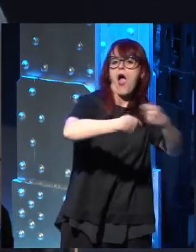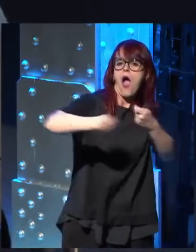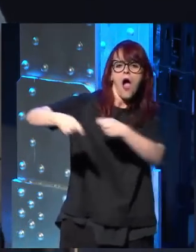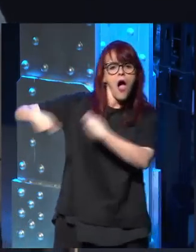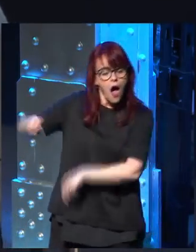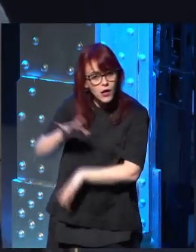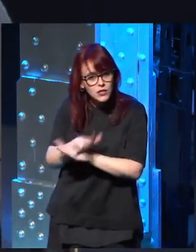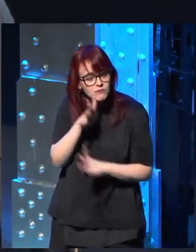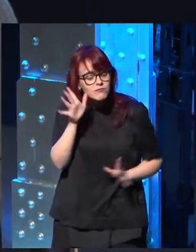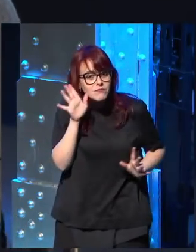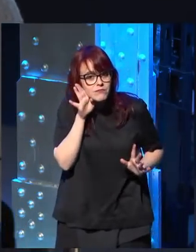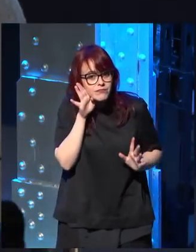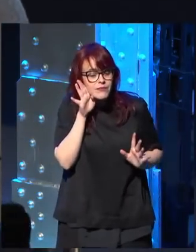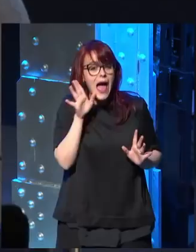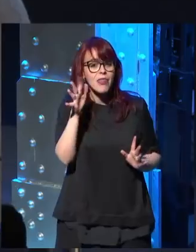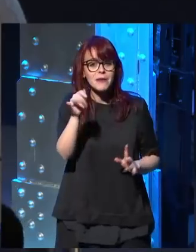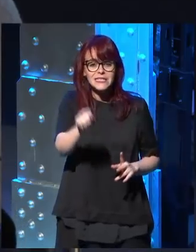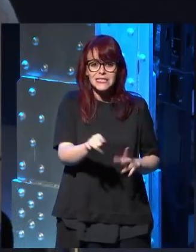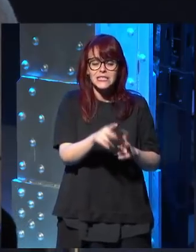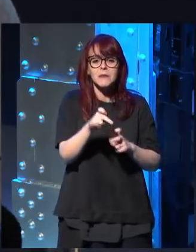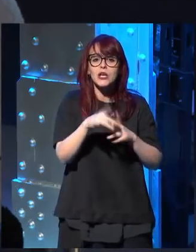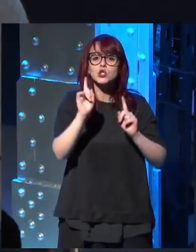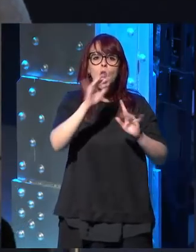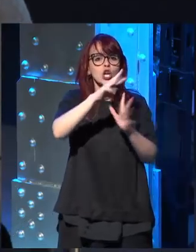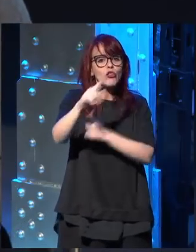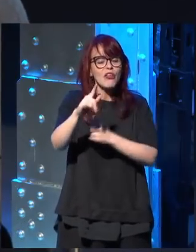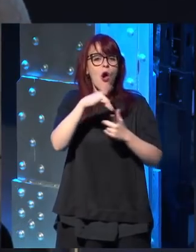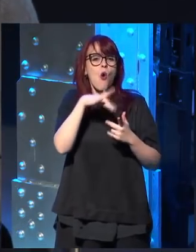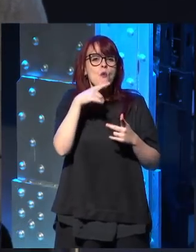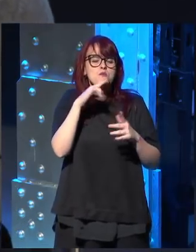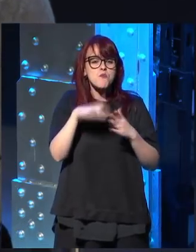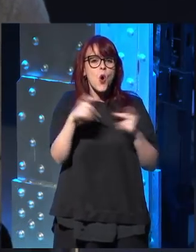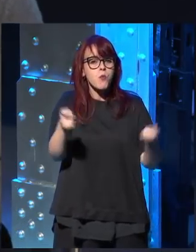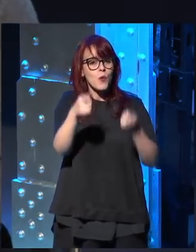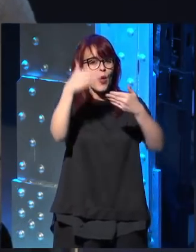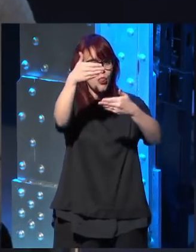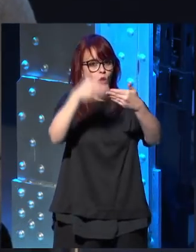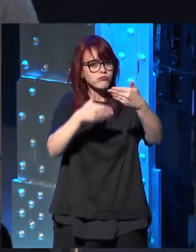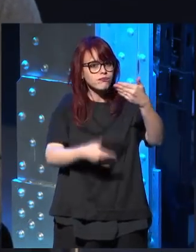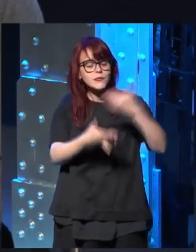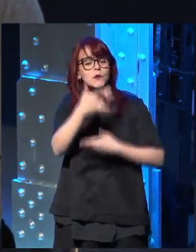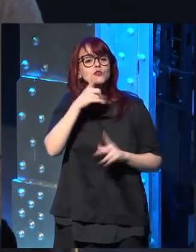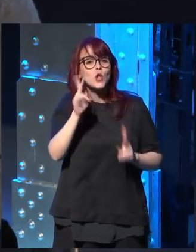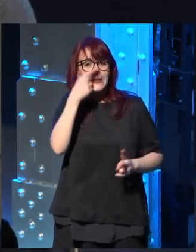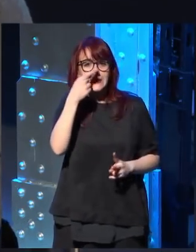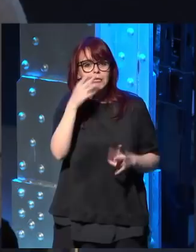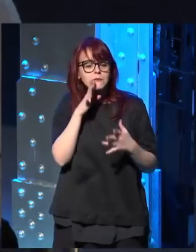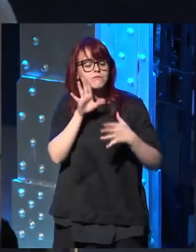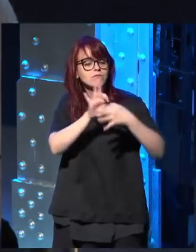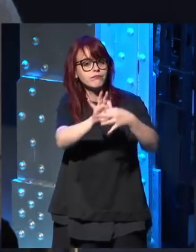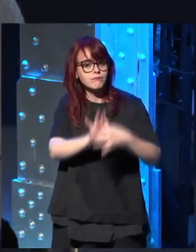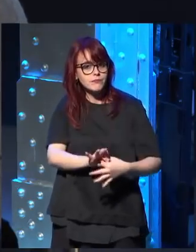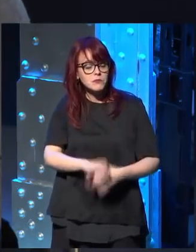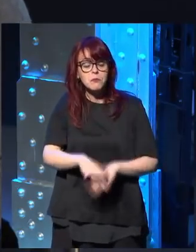¿no? Aparte de eso que tú dices de solo recibir noticias y cosas que te gustan o que te... Así, claro, no te puedes llevar